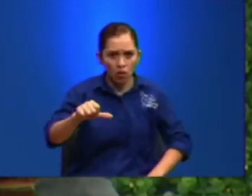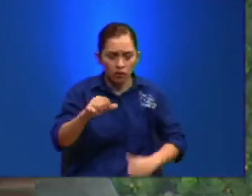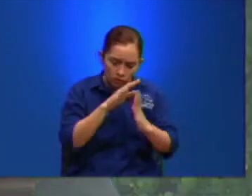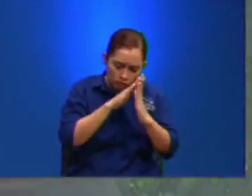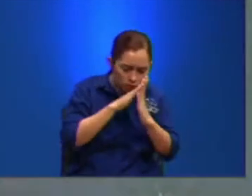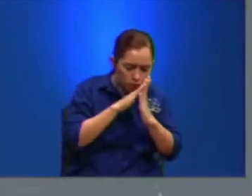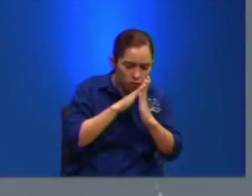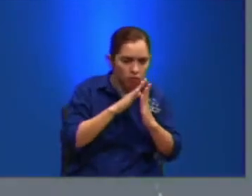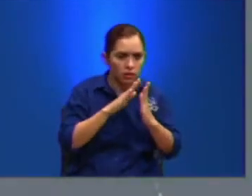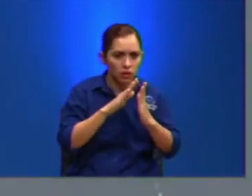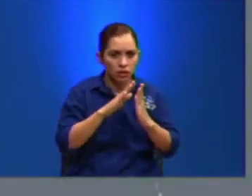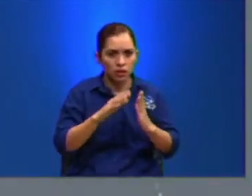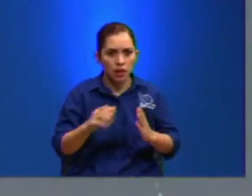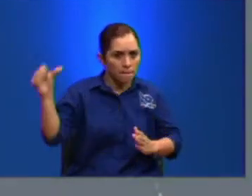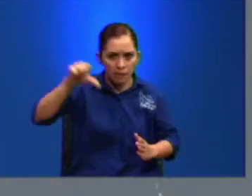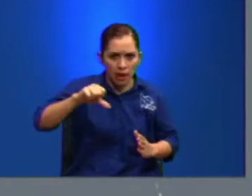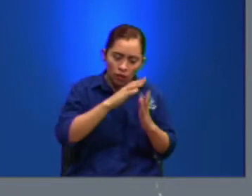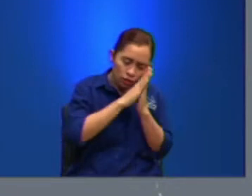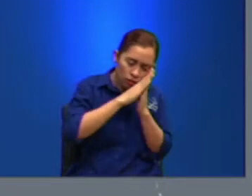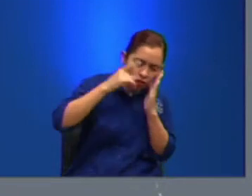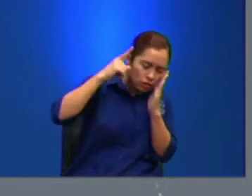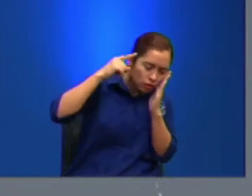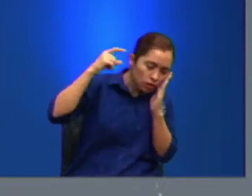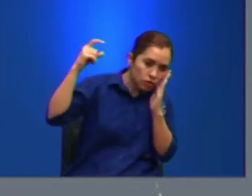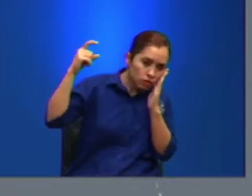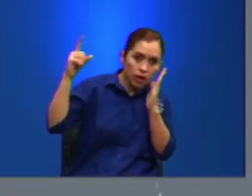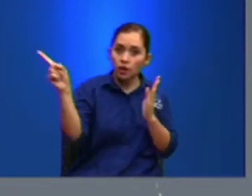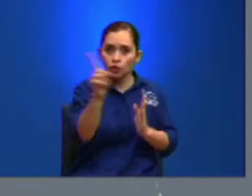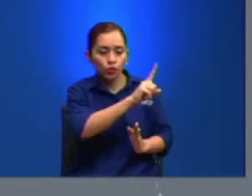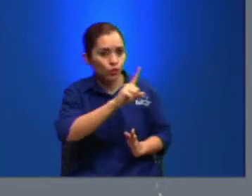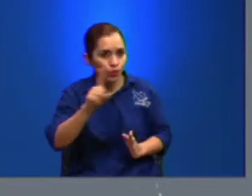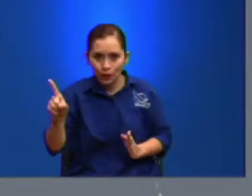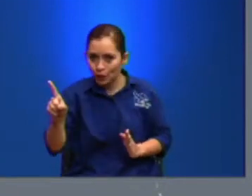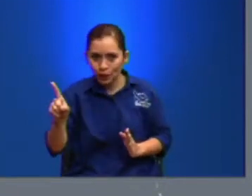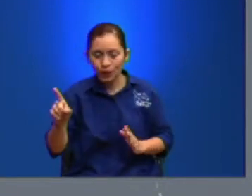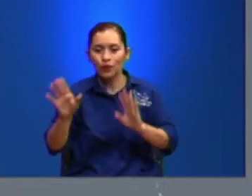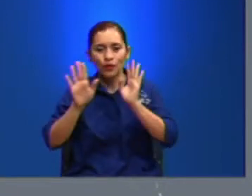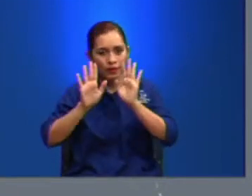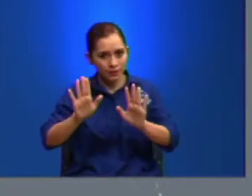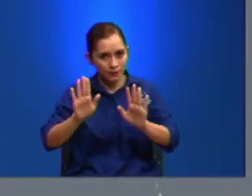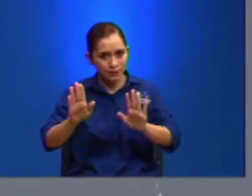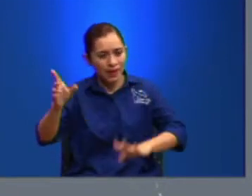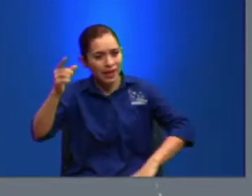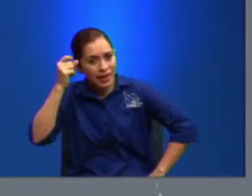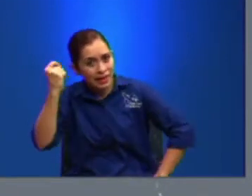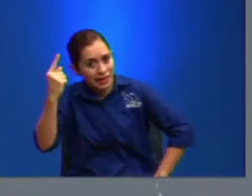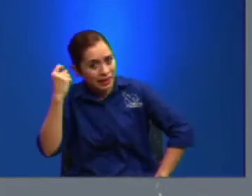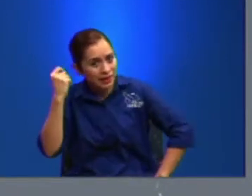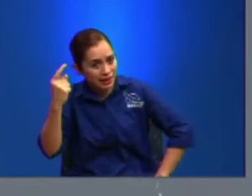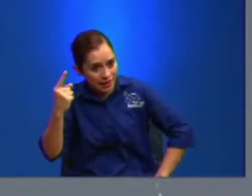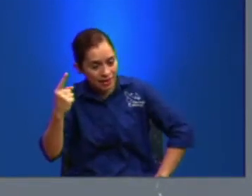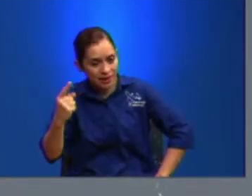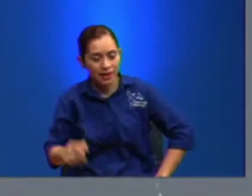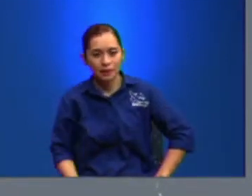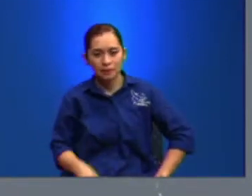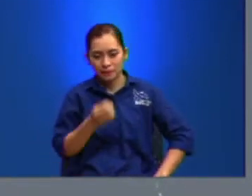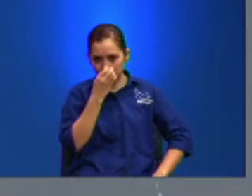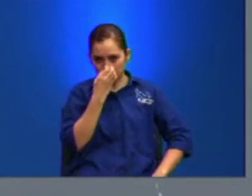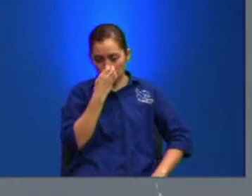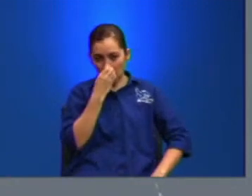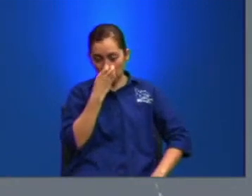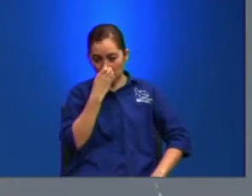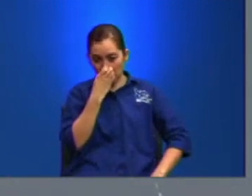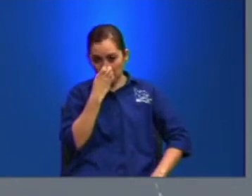al contrario dicen los que saben de eso que cuando la gente sueña y cómo